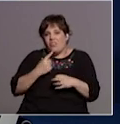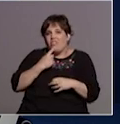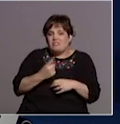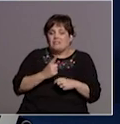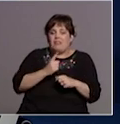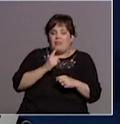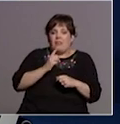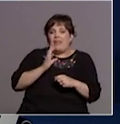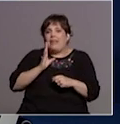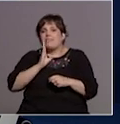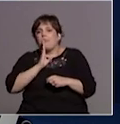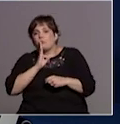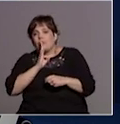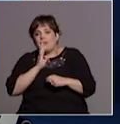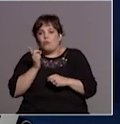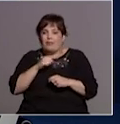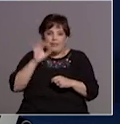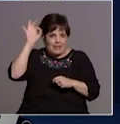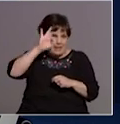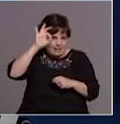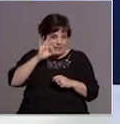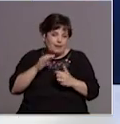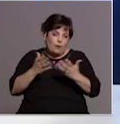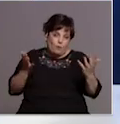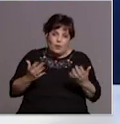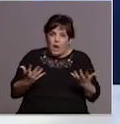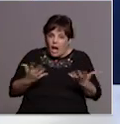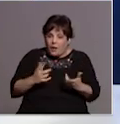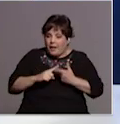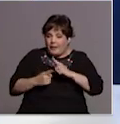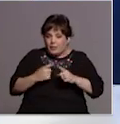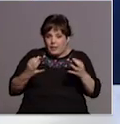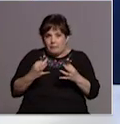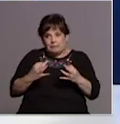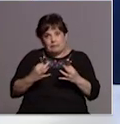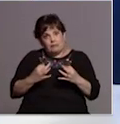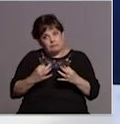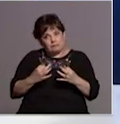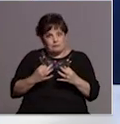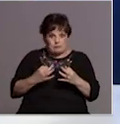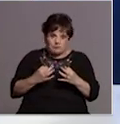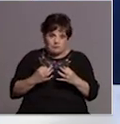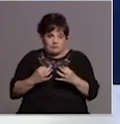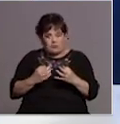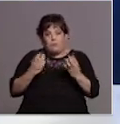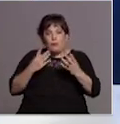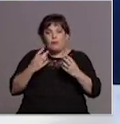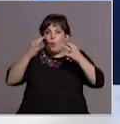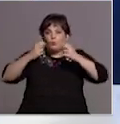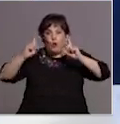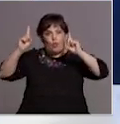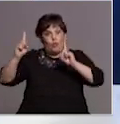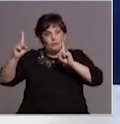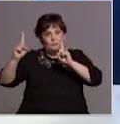de hecho bueno esa relación especial hoy está tambaleando porque los dos países